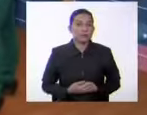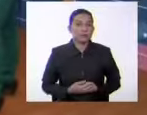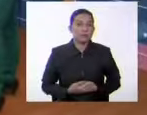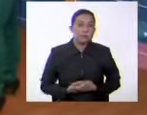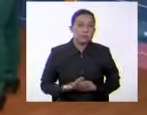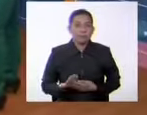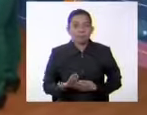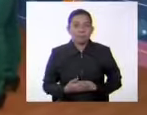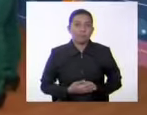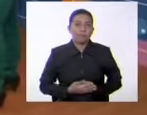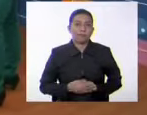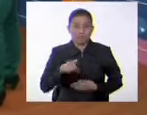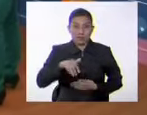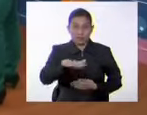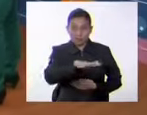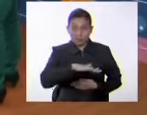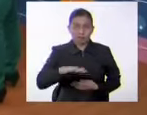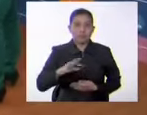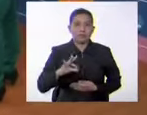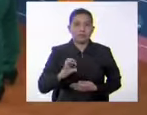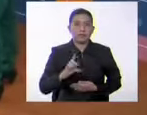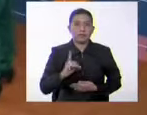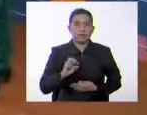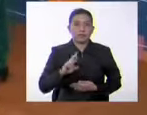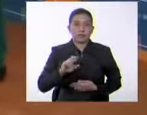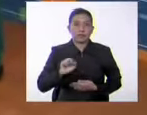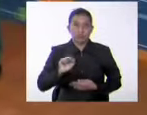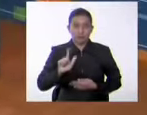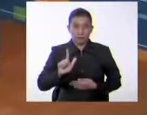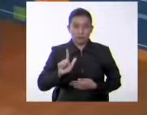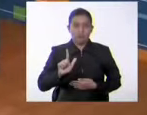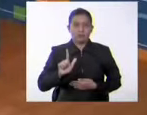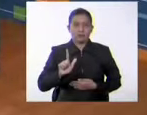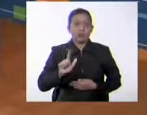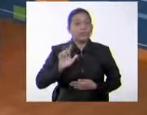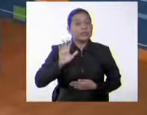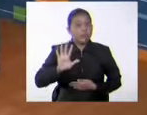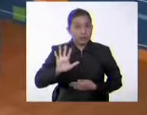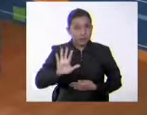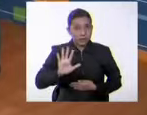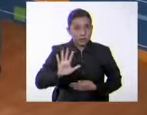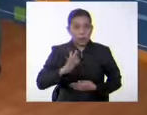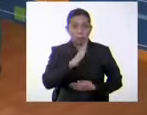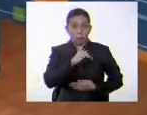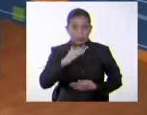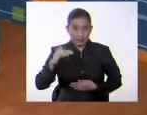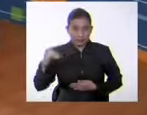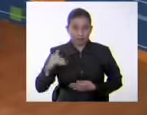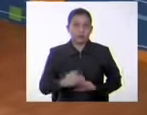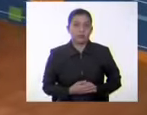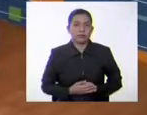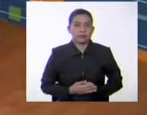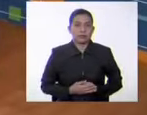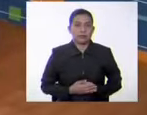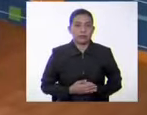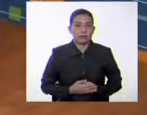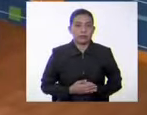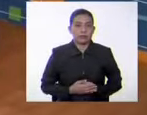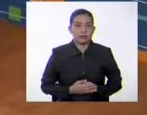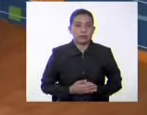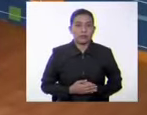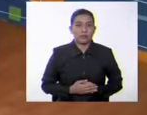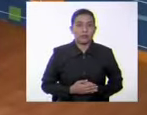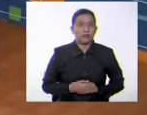digamos, la República Federal es los cinco países. Todavía no están